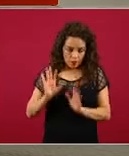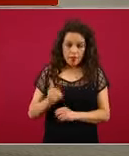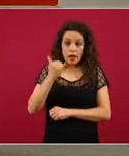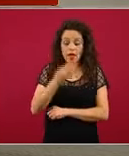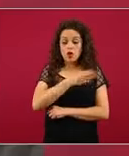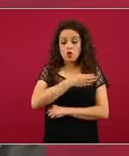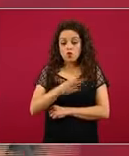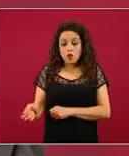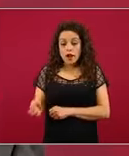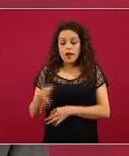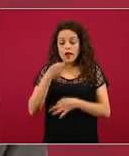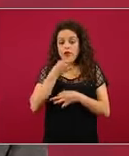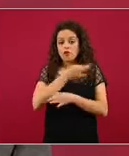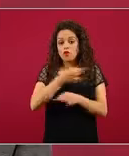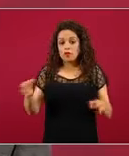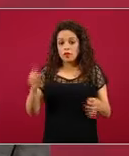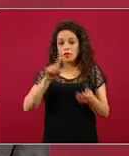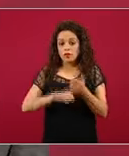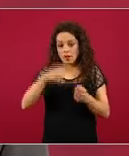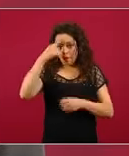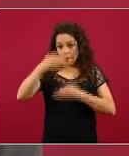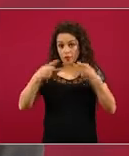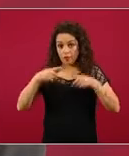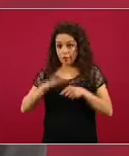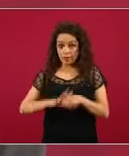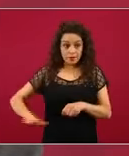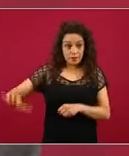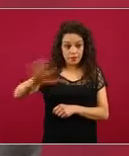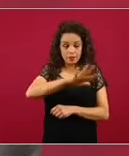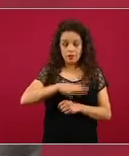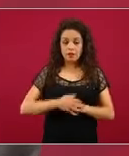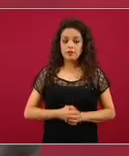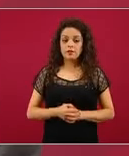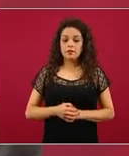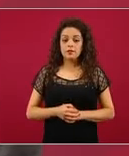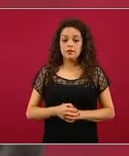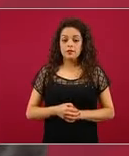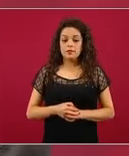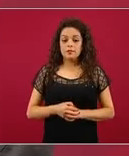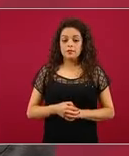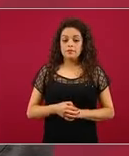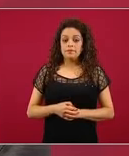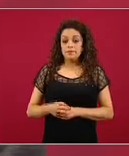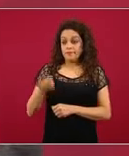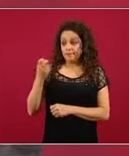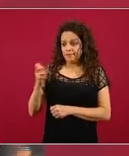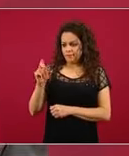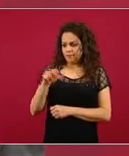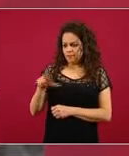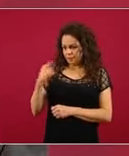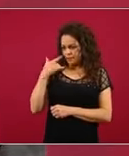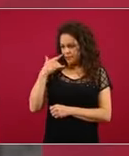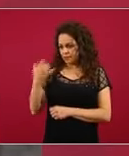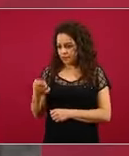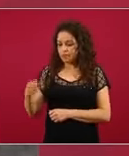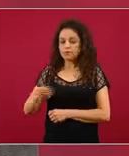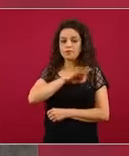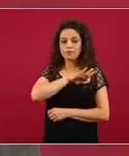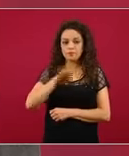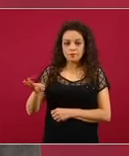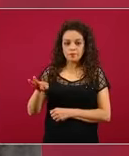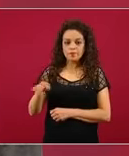noticia en el sentido general de la población es que, por ser afectaciones tan infrecuentes, permiten ser